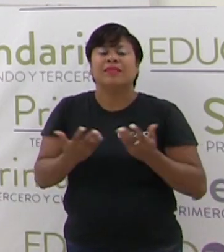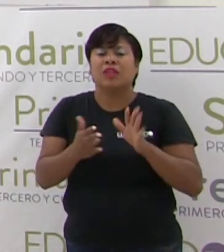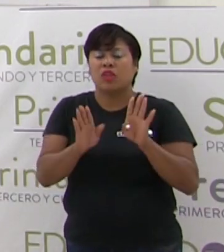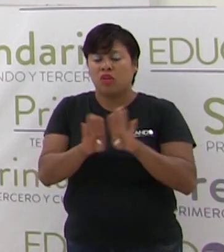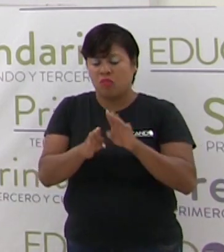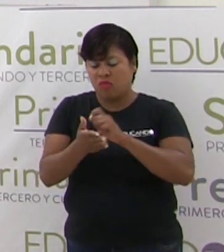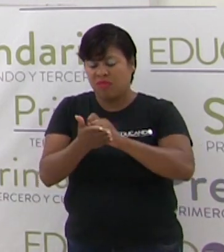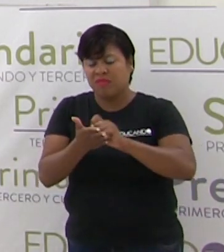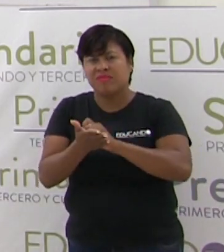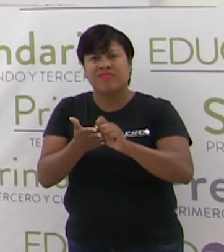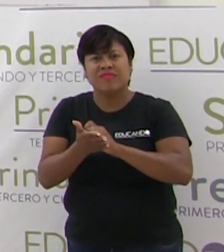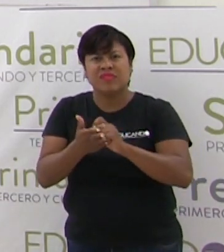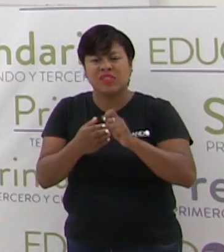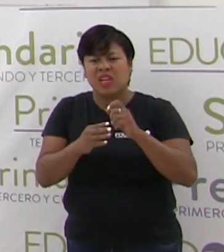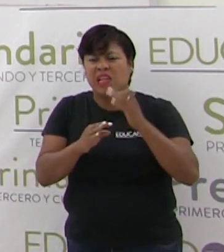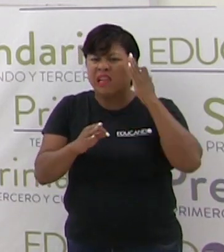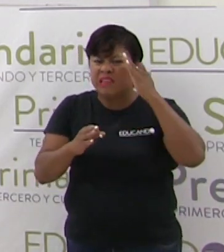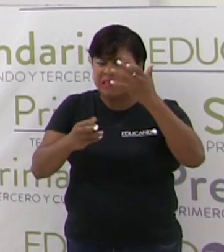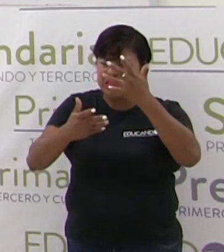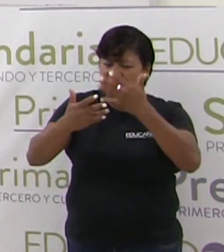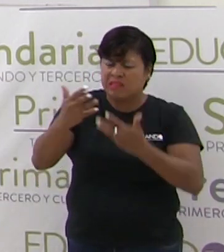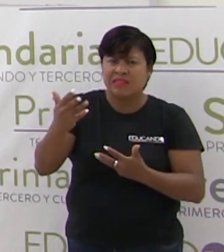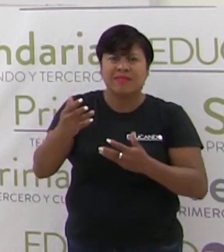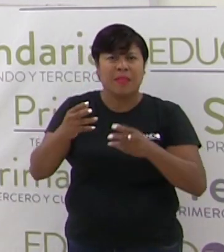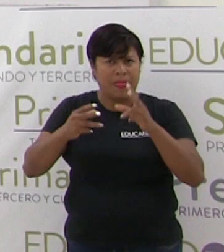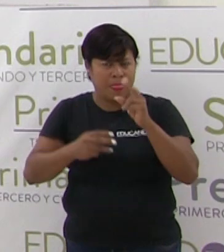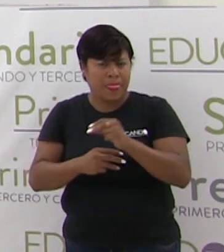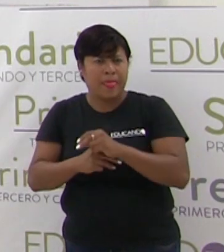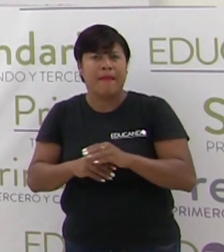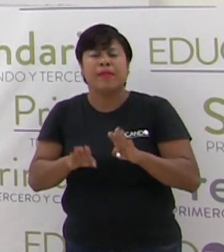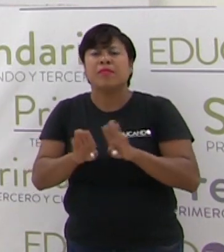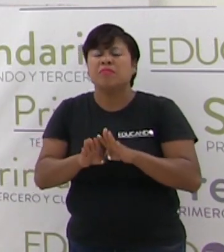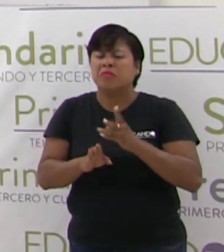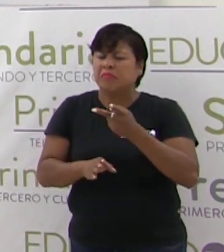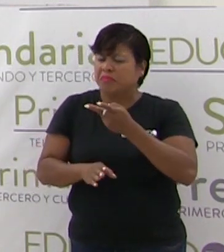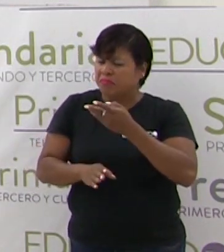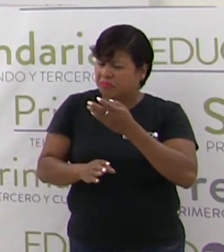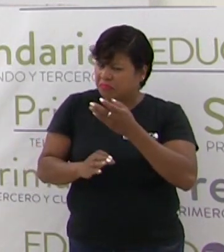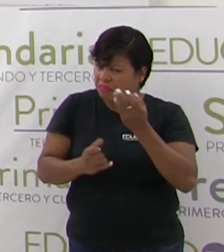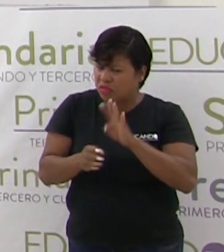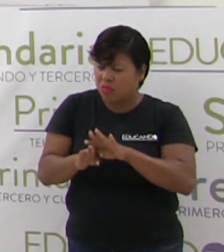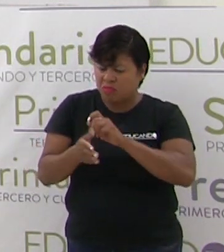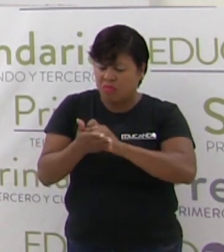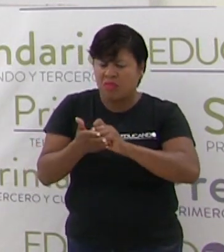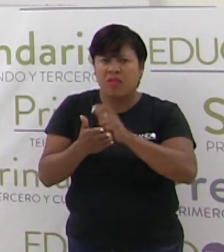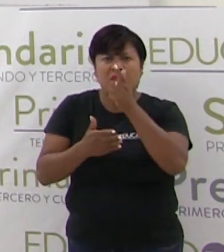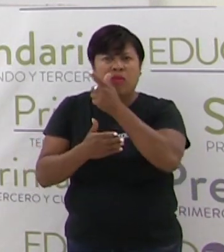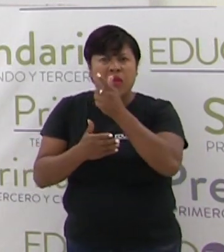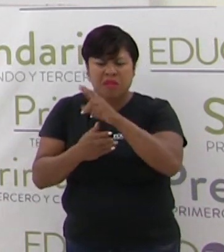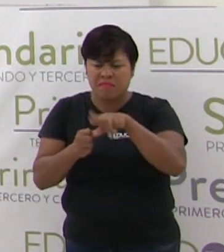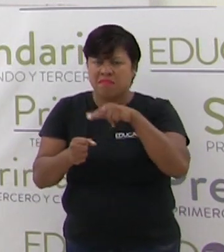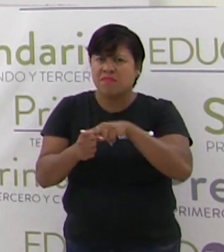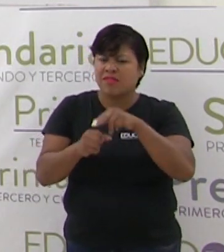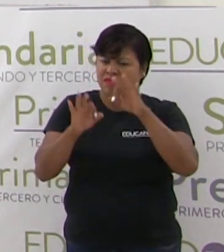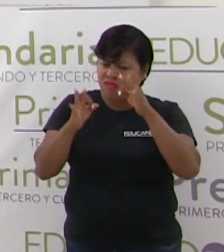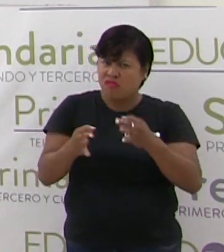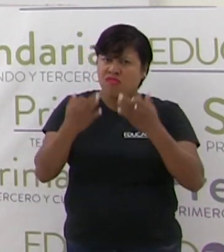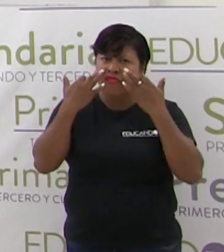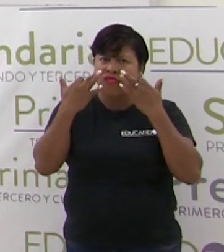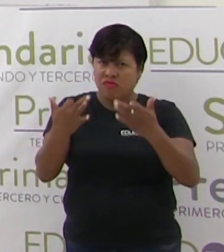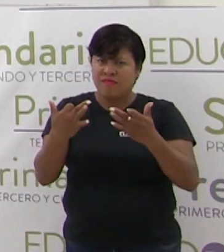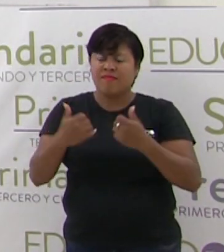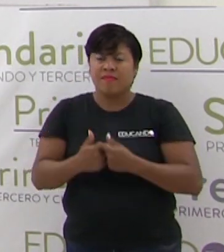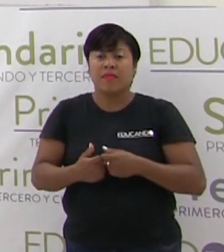una escritura rigurosa y formal, sino coloquial y realista. Y además donde